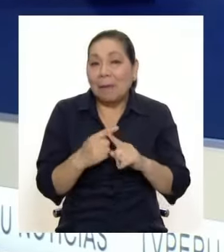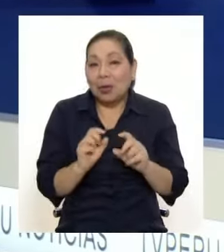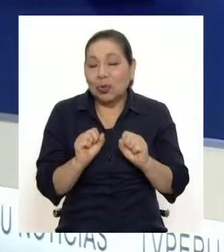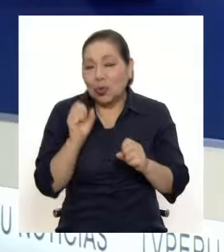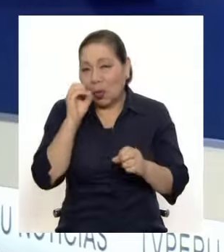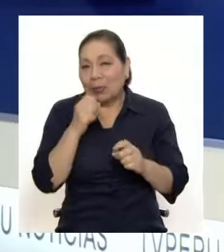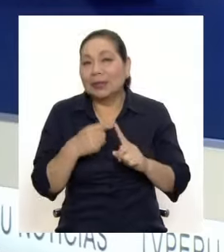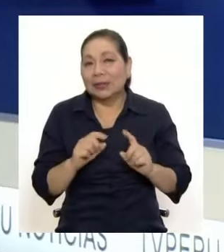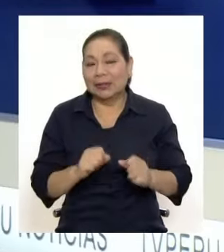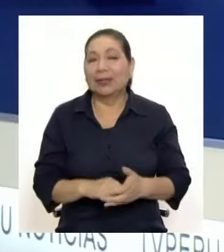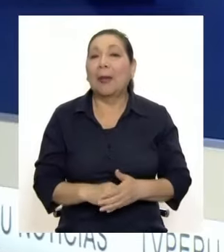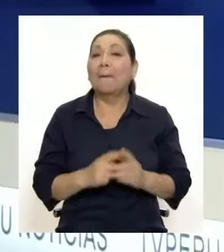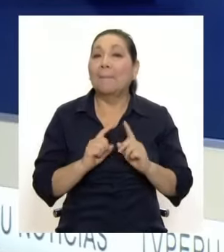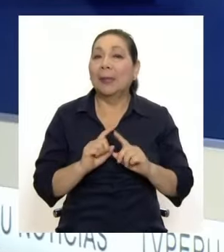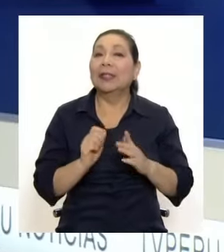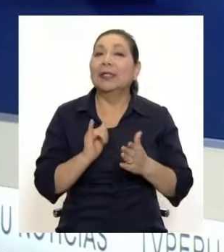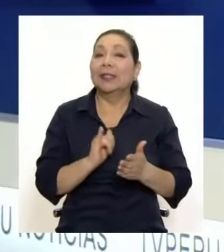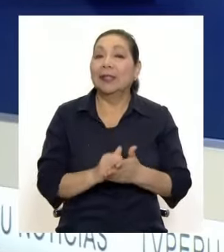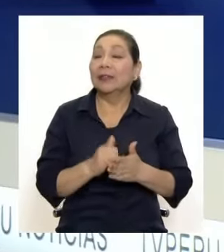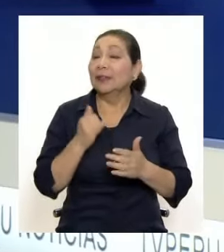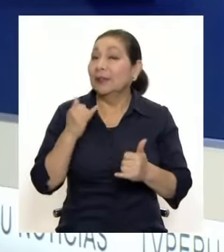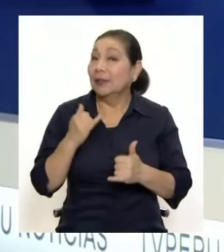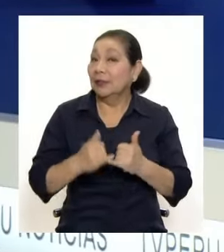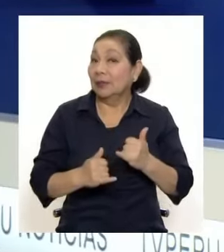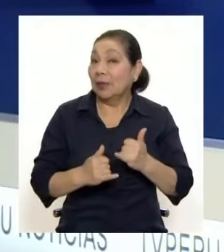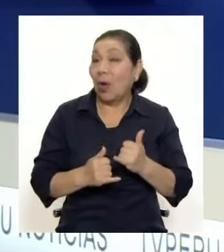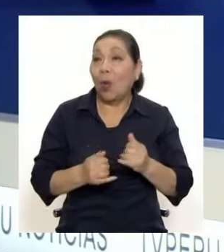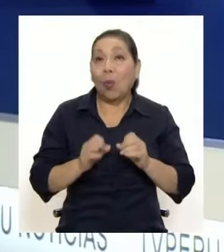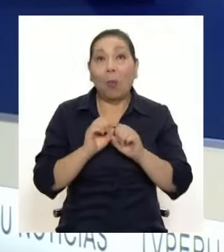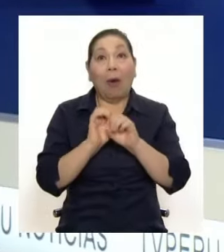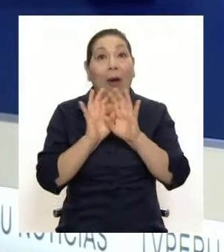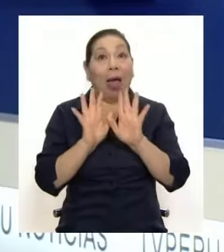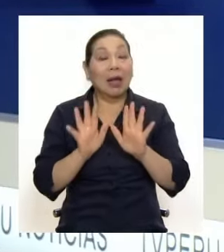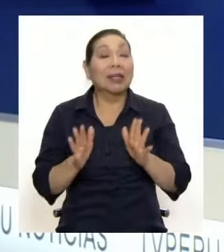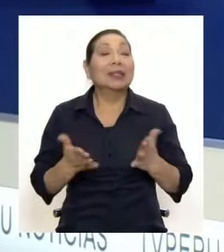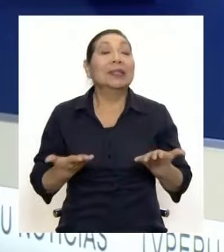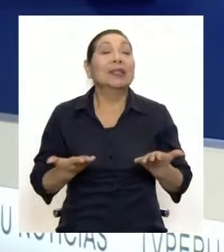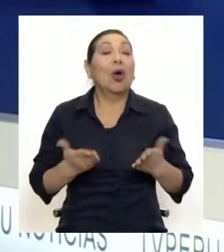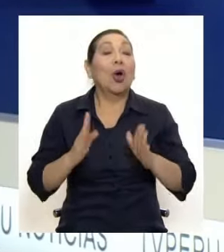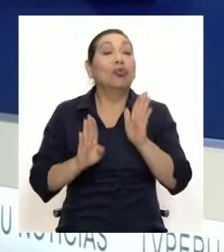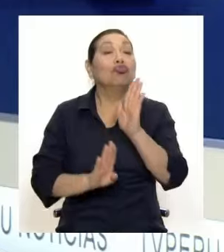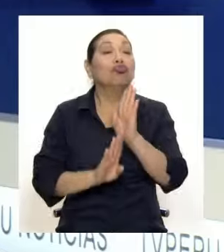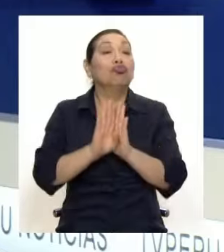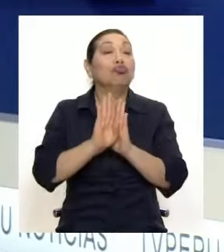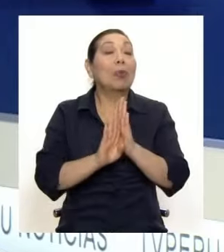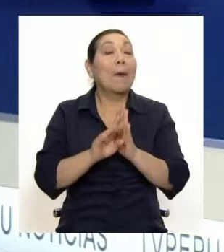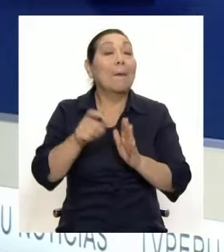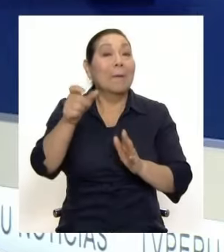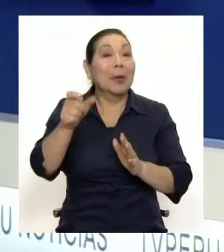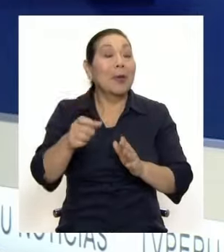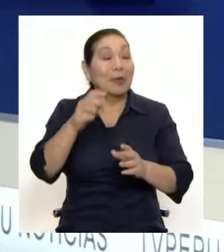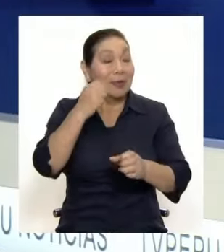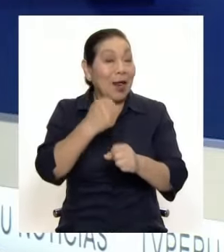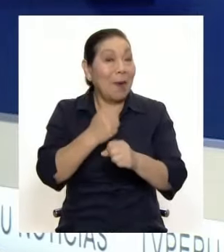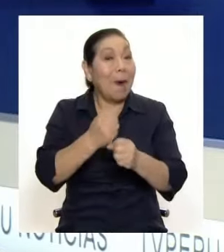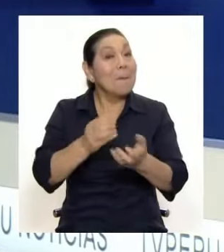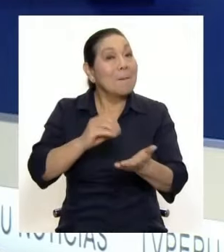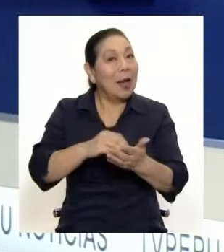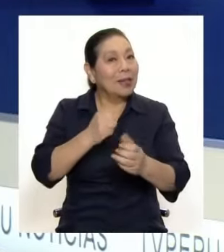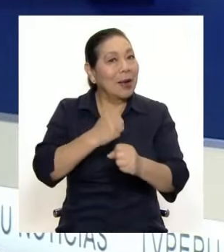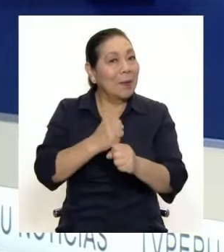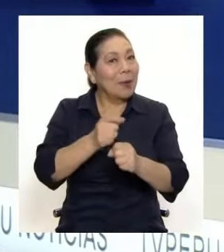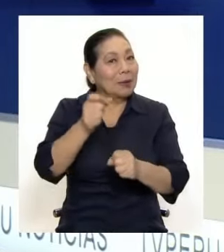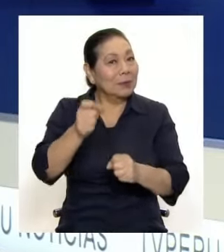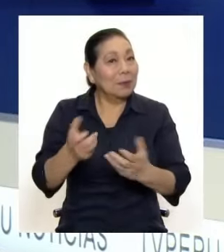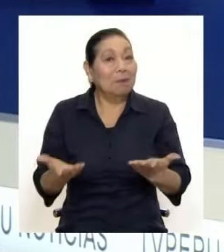de oportunidad para que finalmente se cristalice En qué en desarrollo para más peruanos en más trabajo para